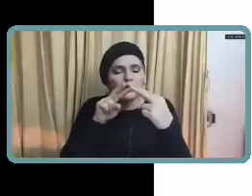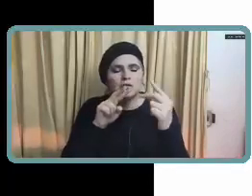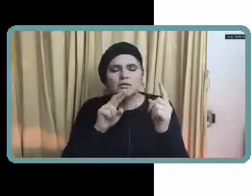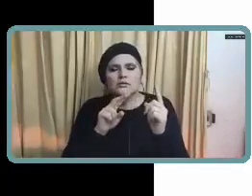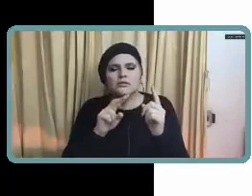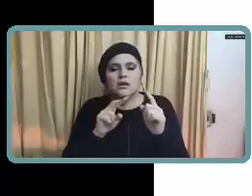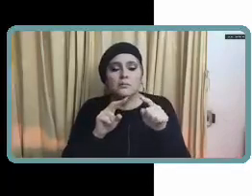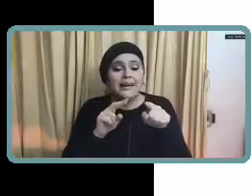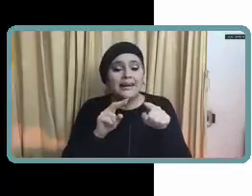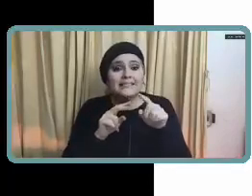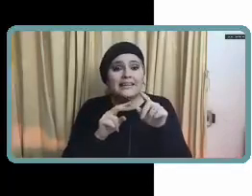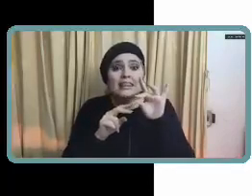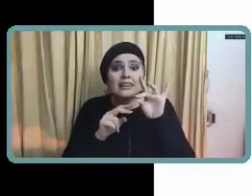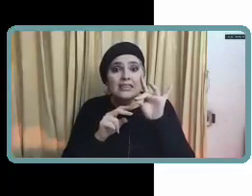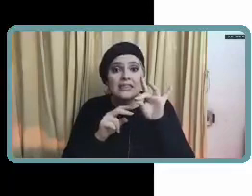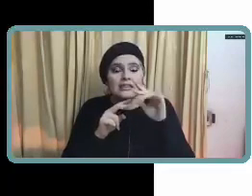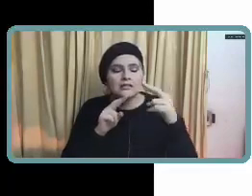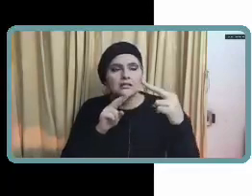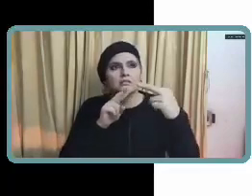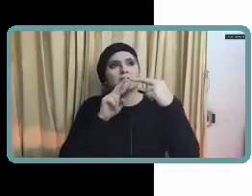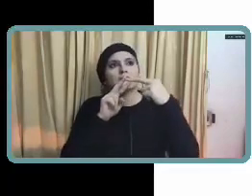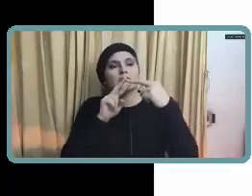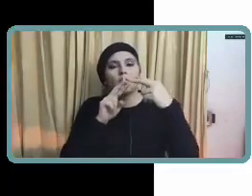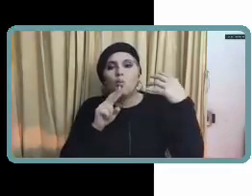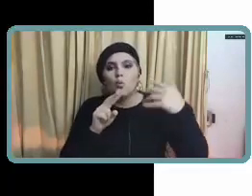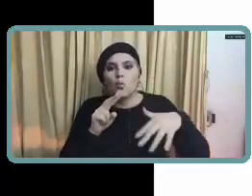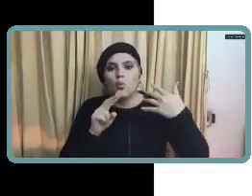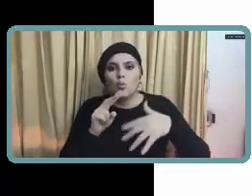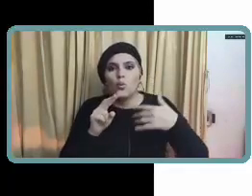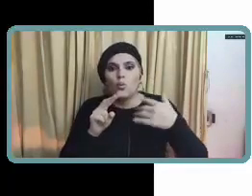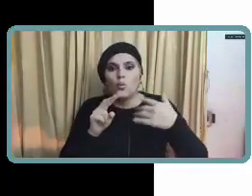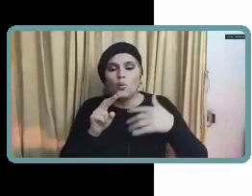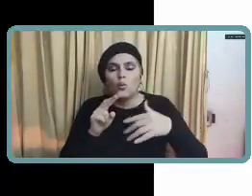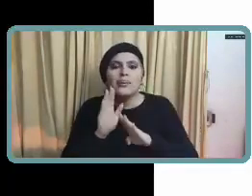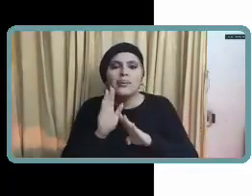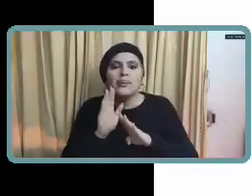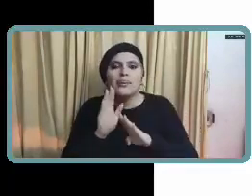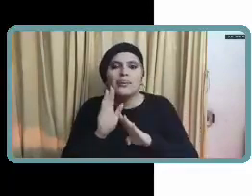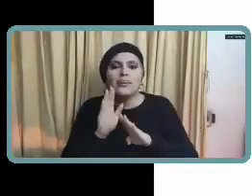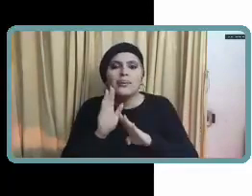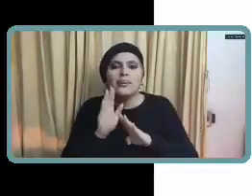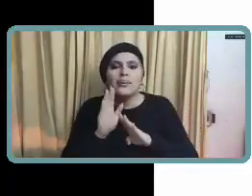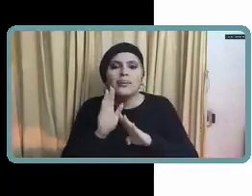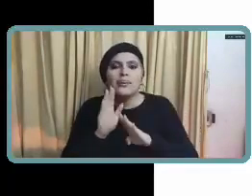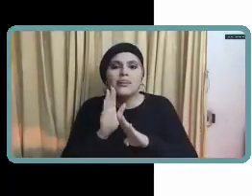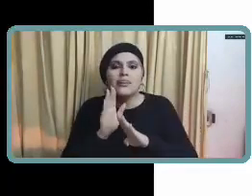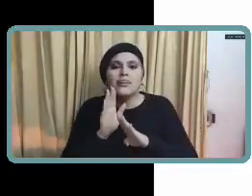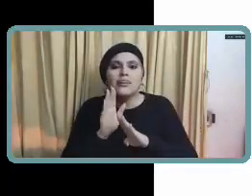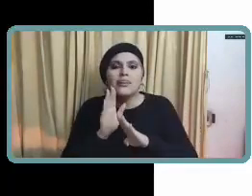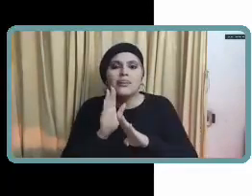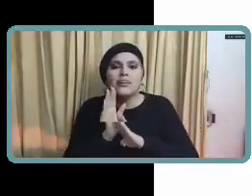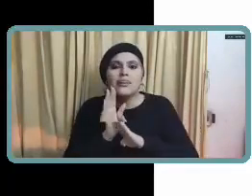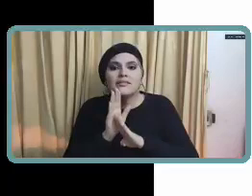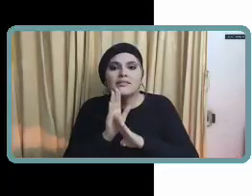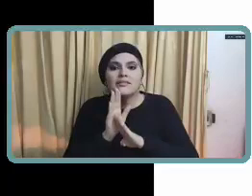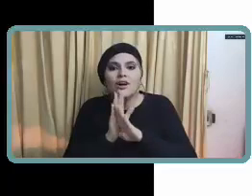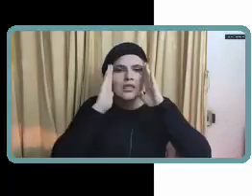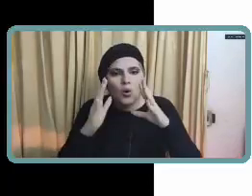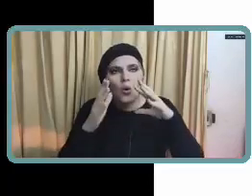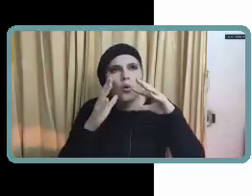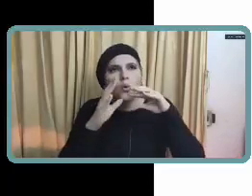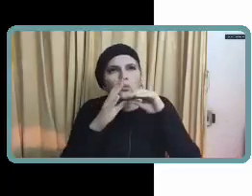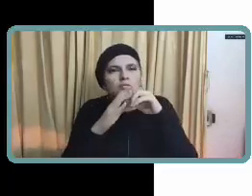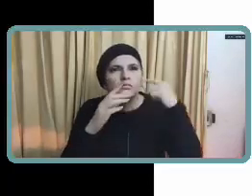del desarrollo porque es lo que nos va a llevar después a la atención conjunta, a mirar conjuntamente. Yo